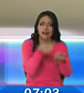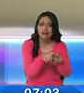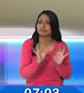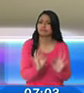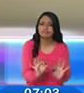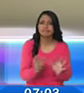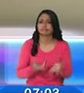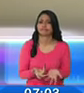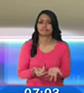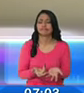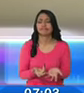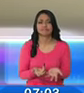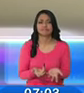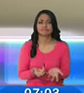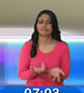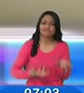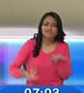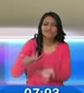consideración, de